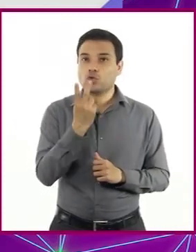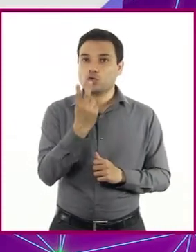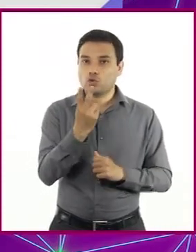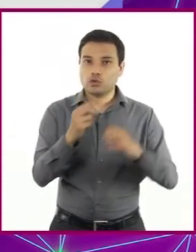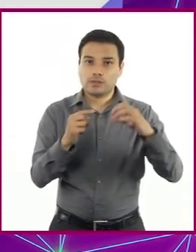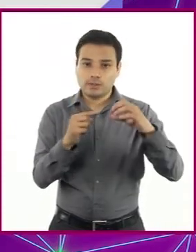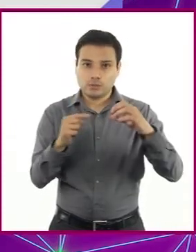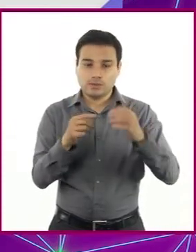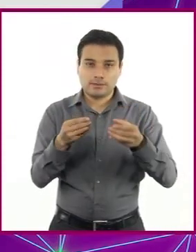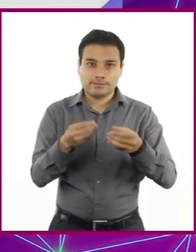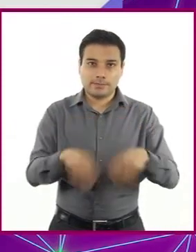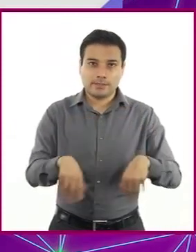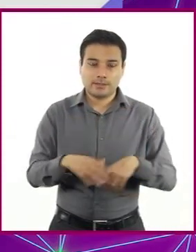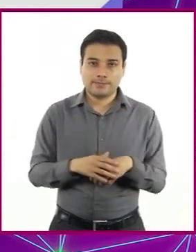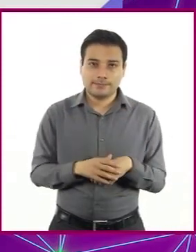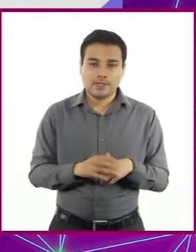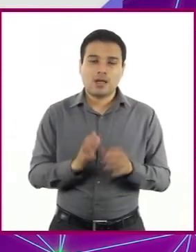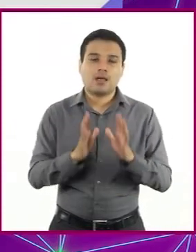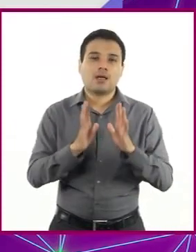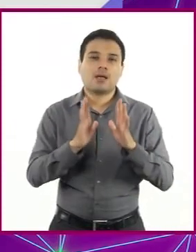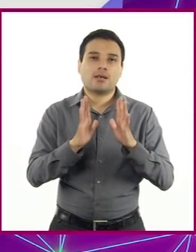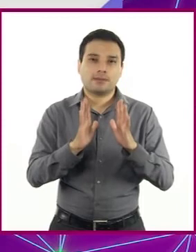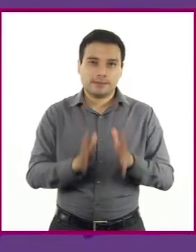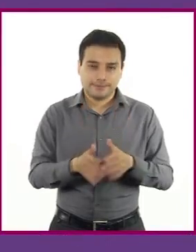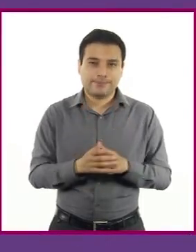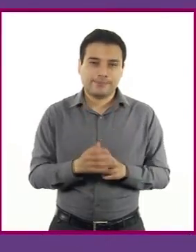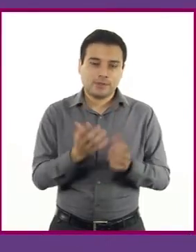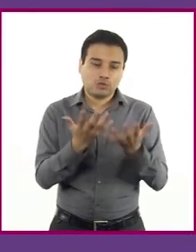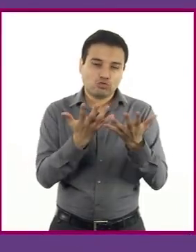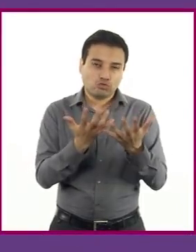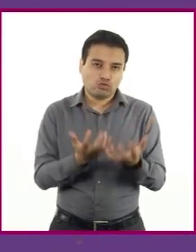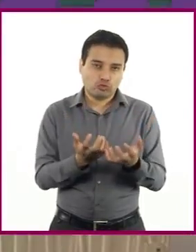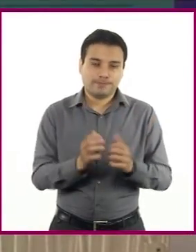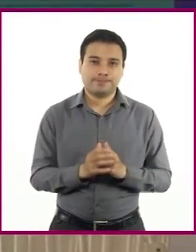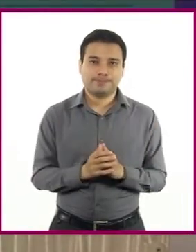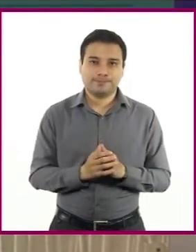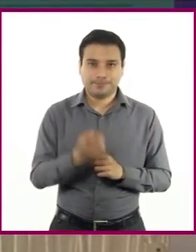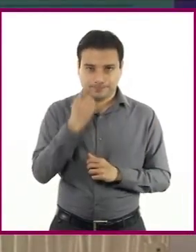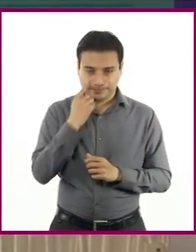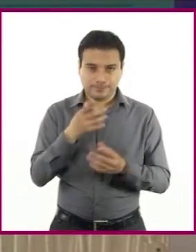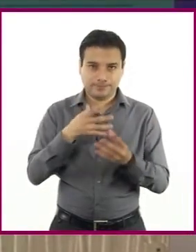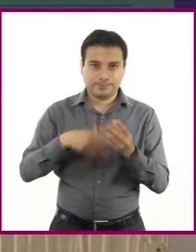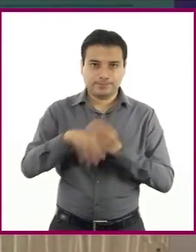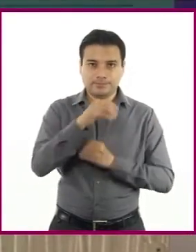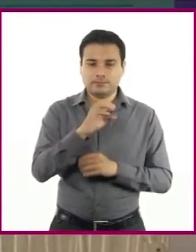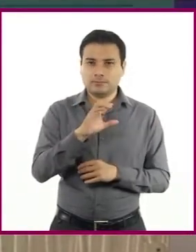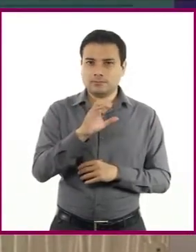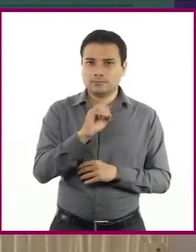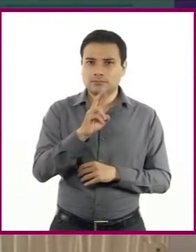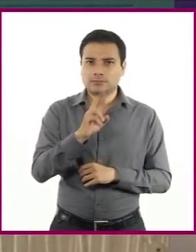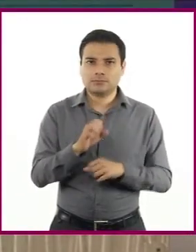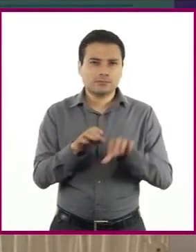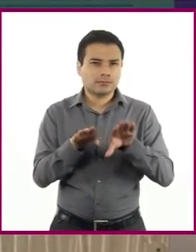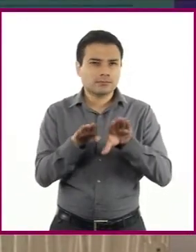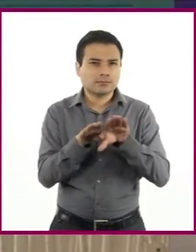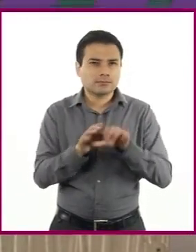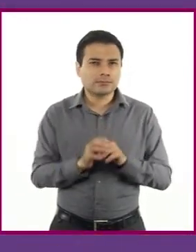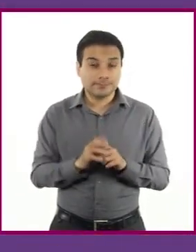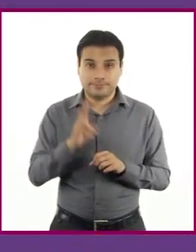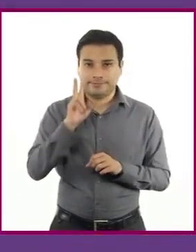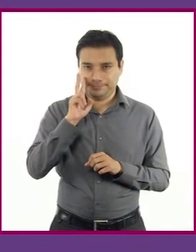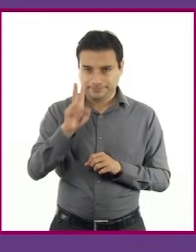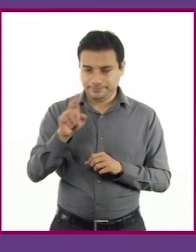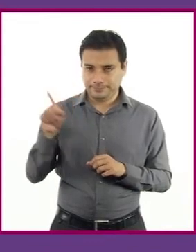electrones, por lo que entendemos que se oxidó. Ahora bien, ¿qué le pasó al cobre? Observen la